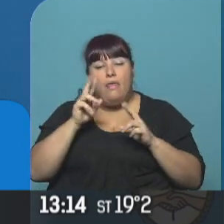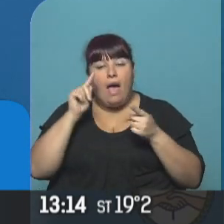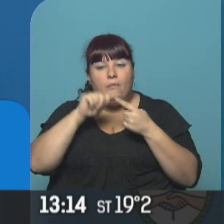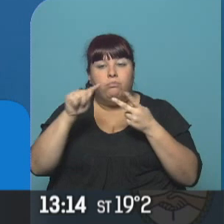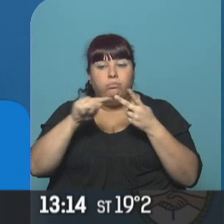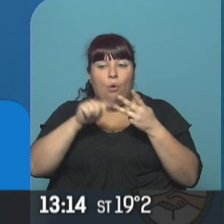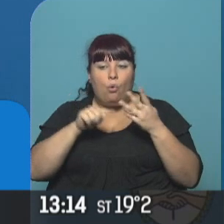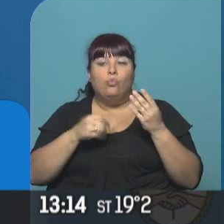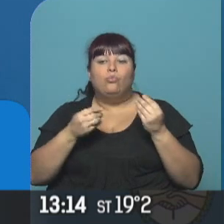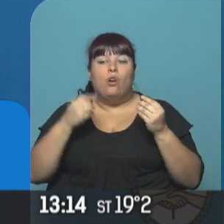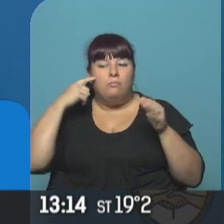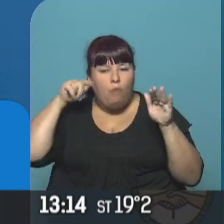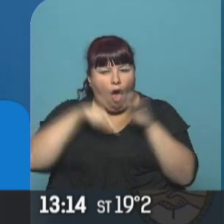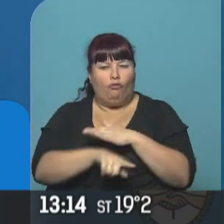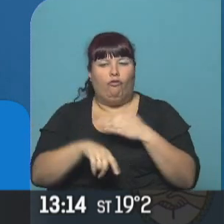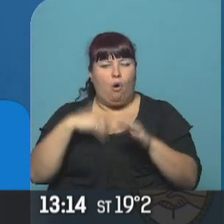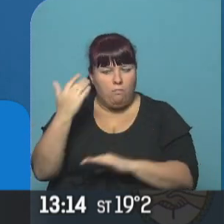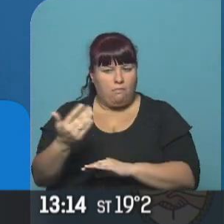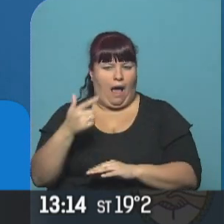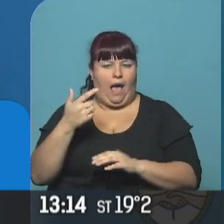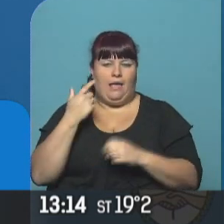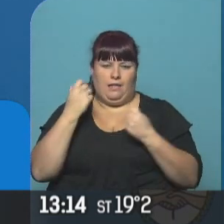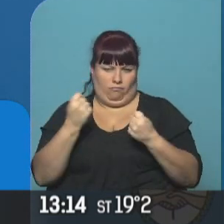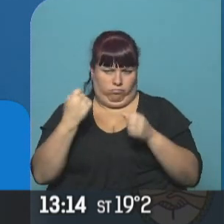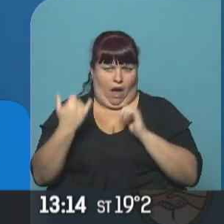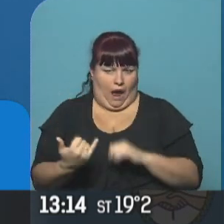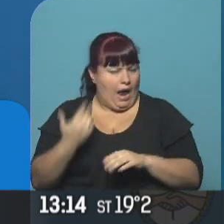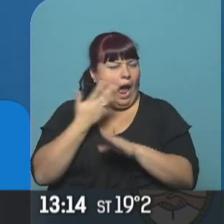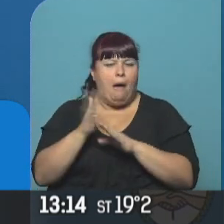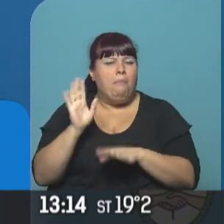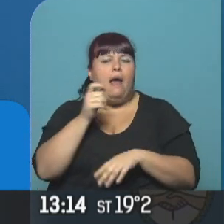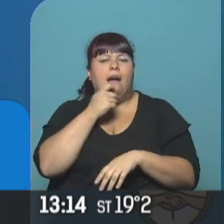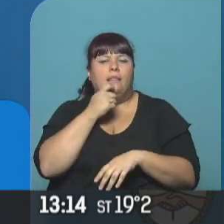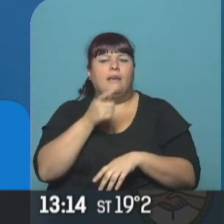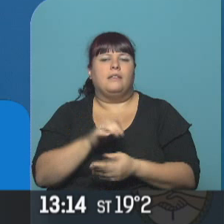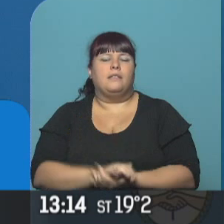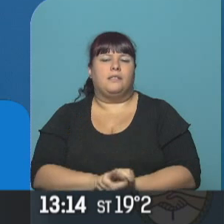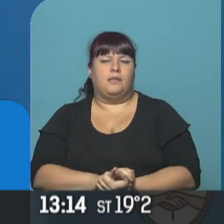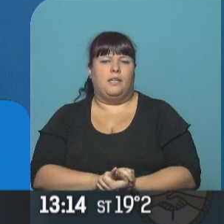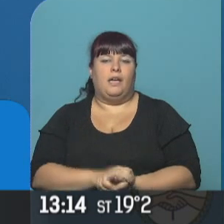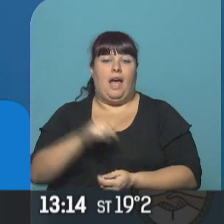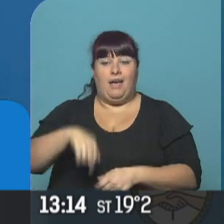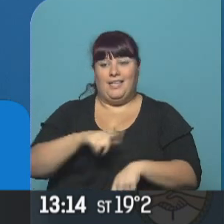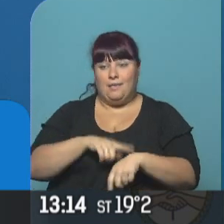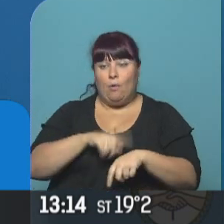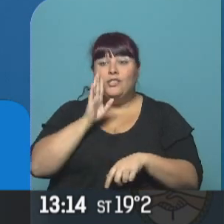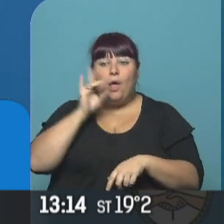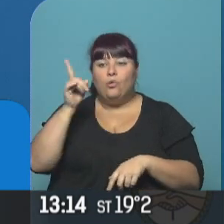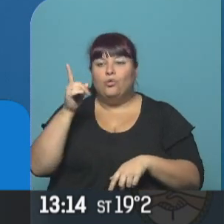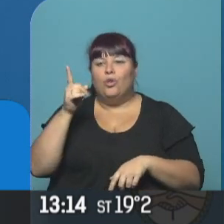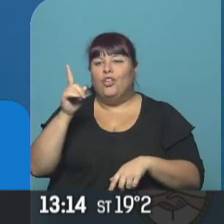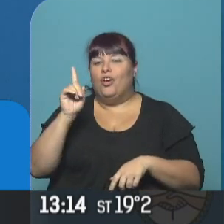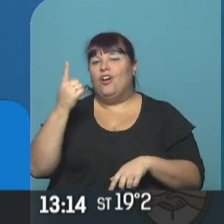puntos en los cuales profundizar esta potencialidad, independientemente de que en este momento Estados Unidos no vea